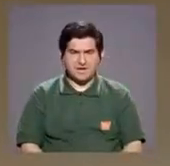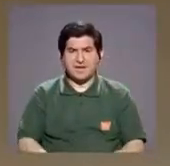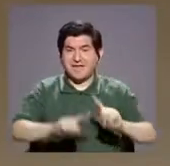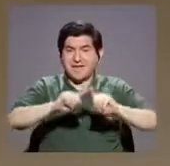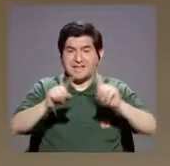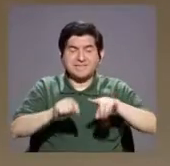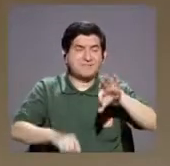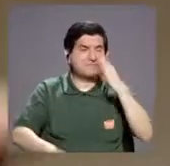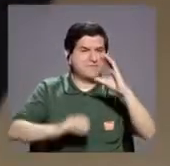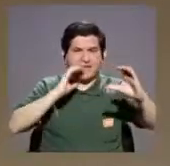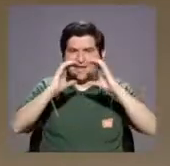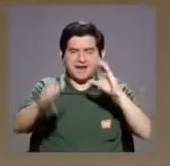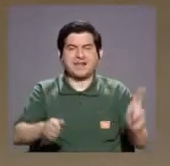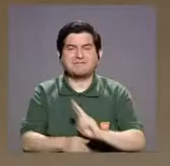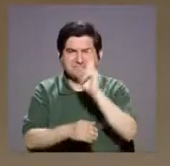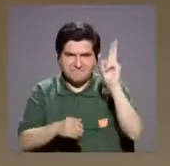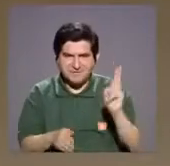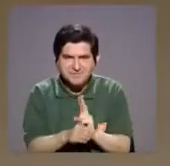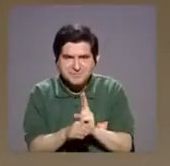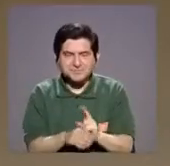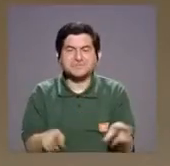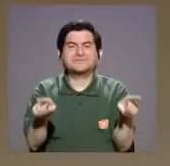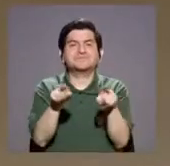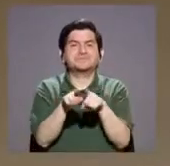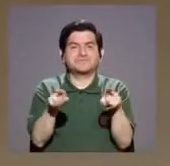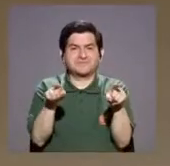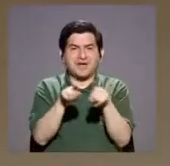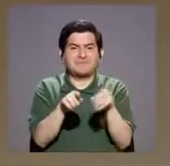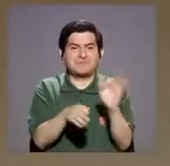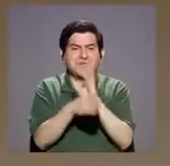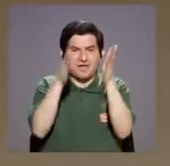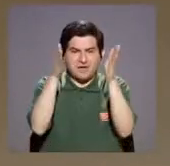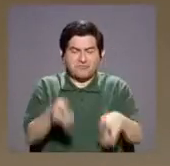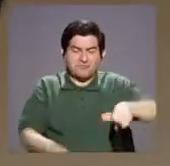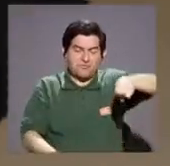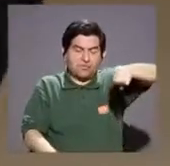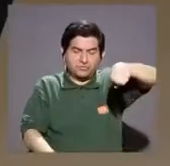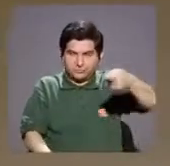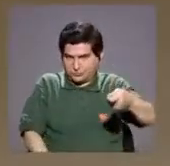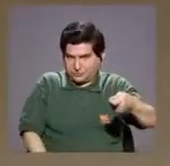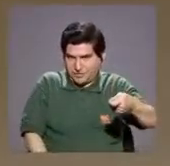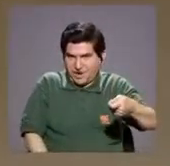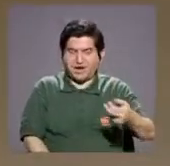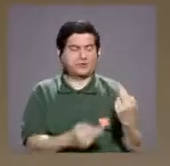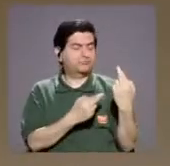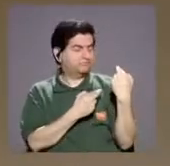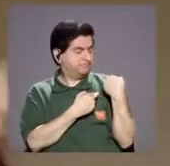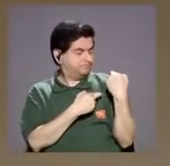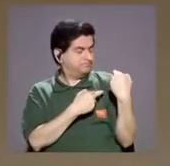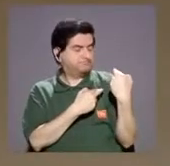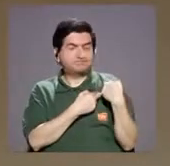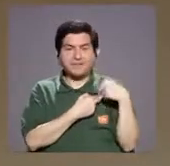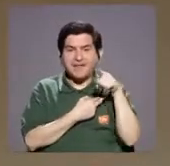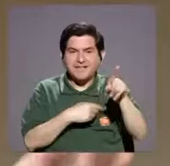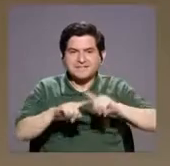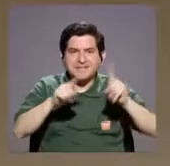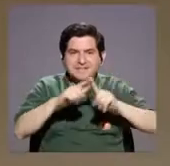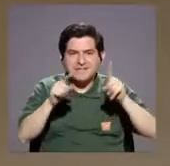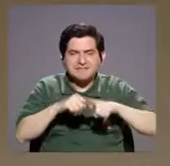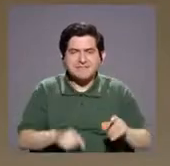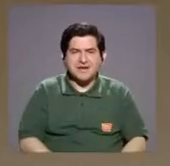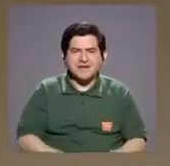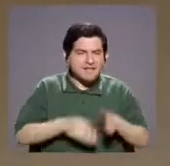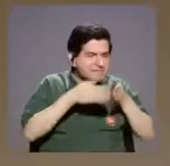distintas vías y entonces también hay funcionarios del canal y responsables de esas canalizaciones